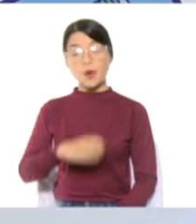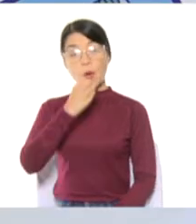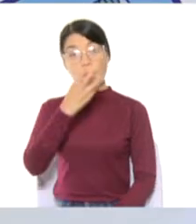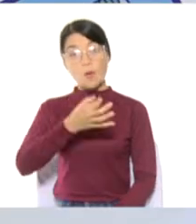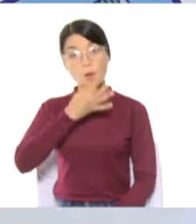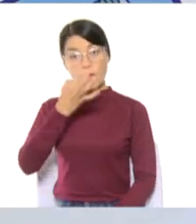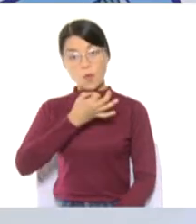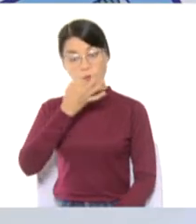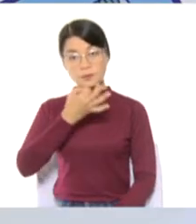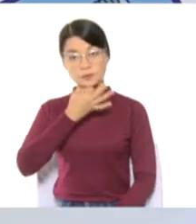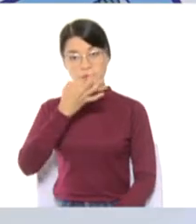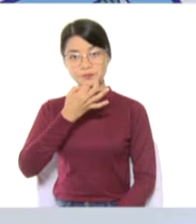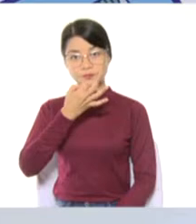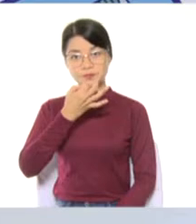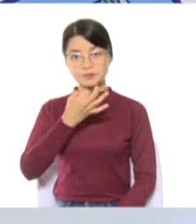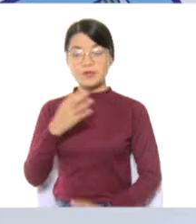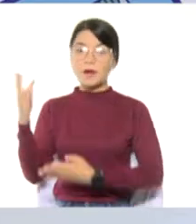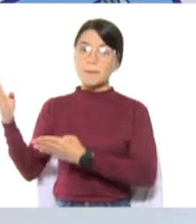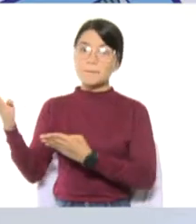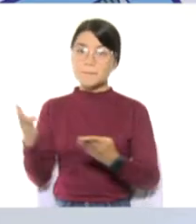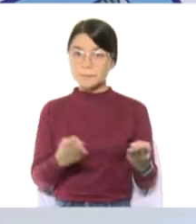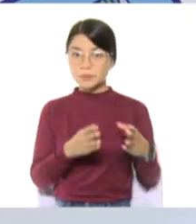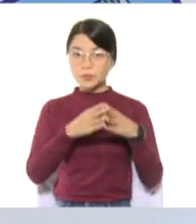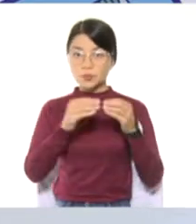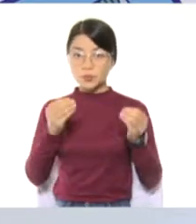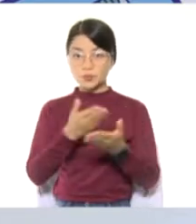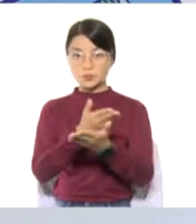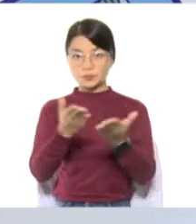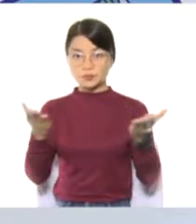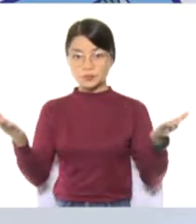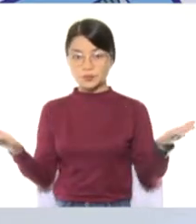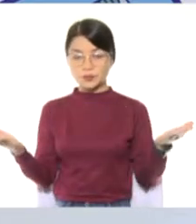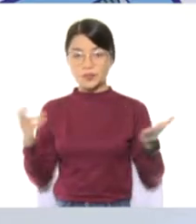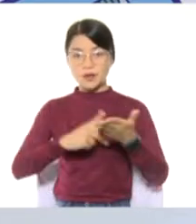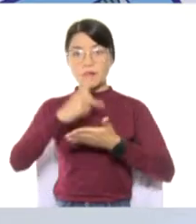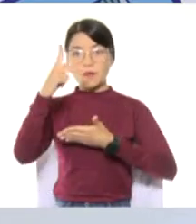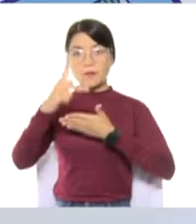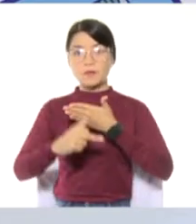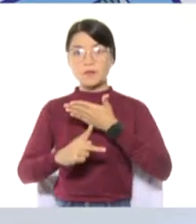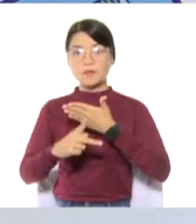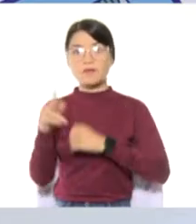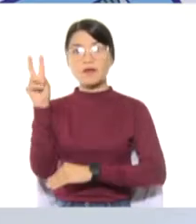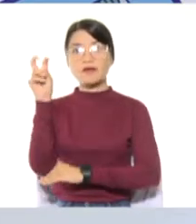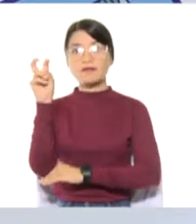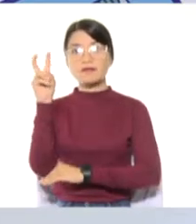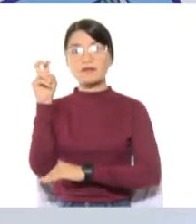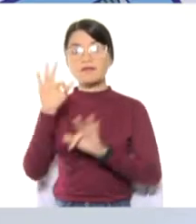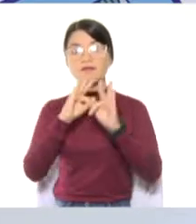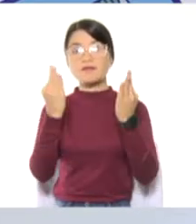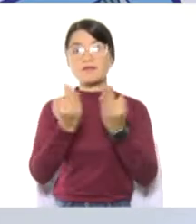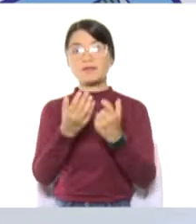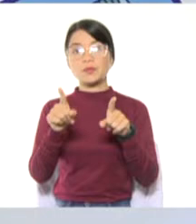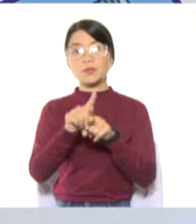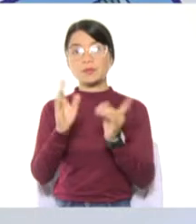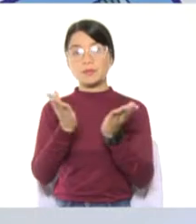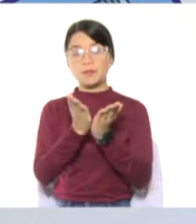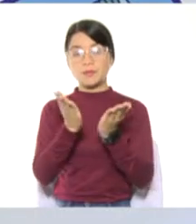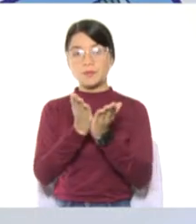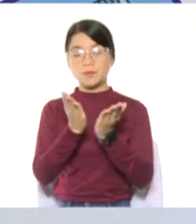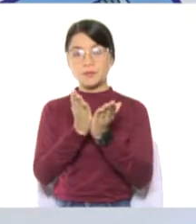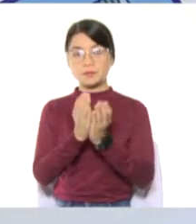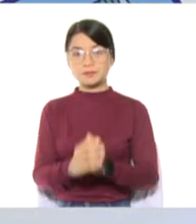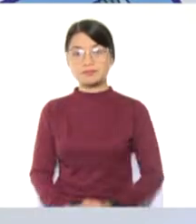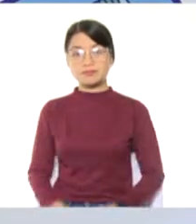Buenas tardes. Bienvenidos y bienvenidas a su programa de cada viernes, Cada Familia, una Escuela, enseñanza